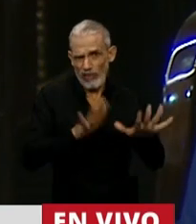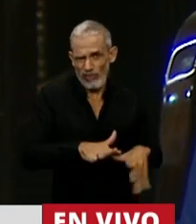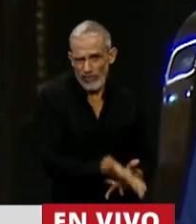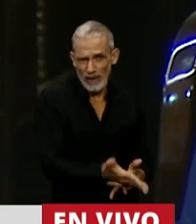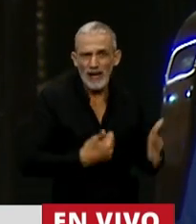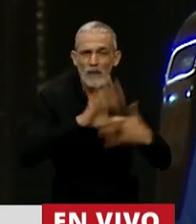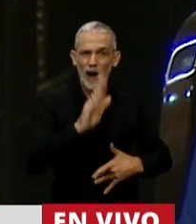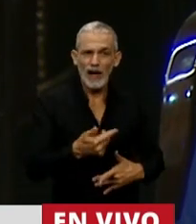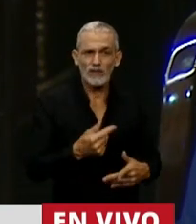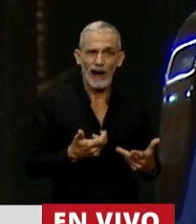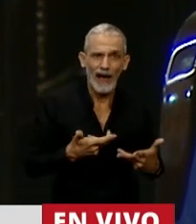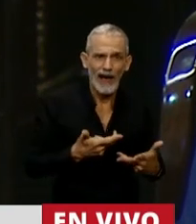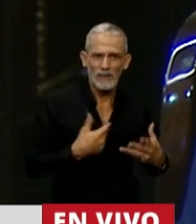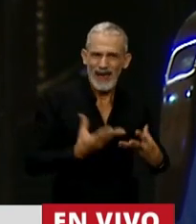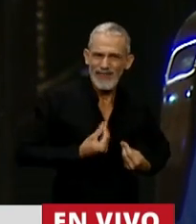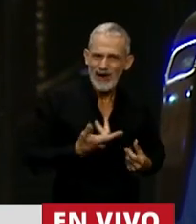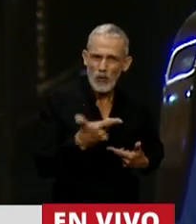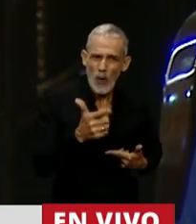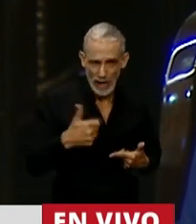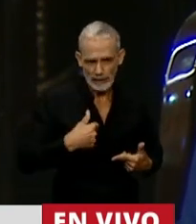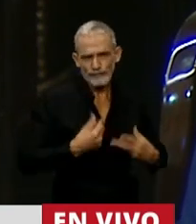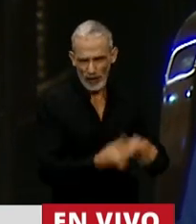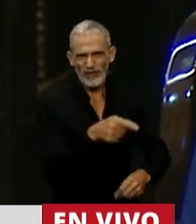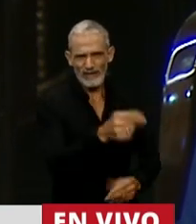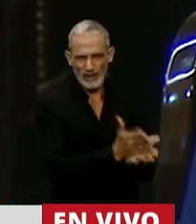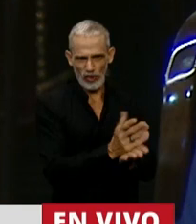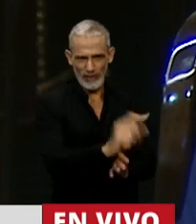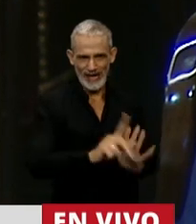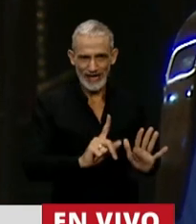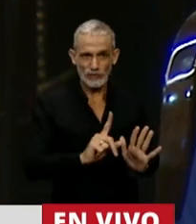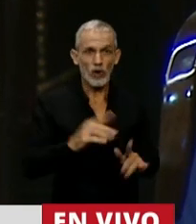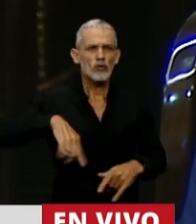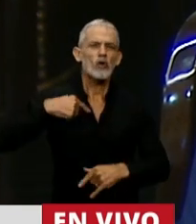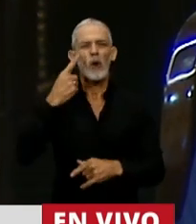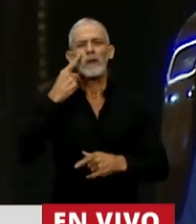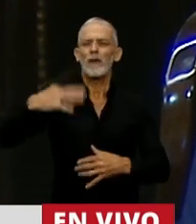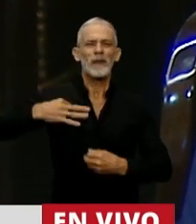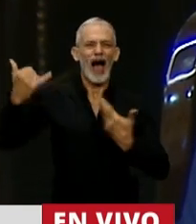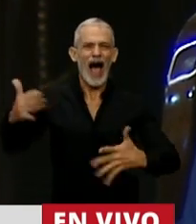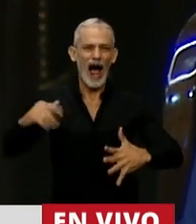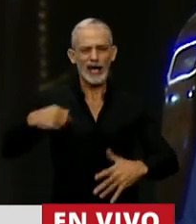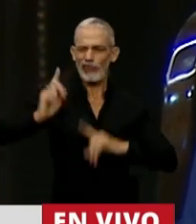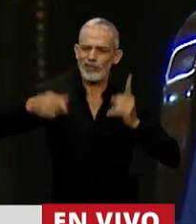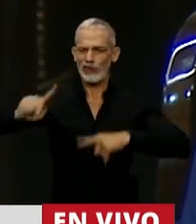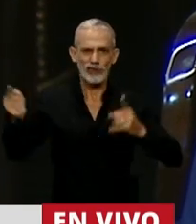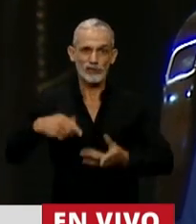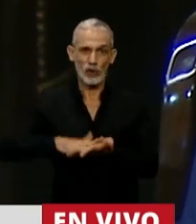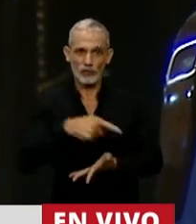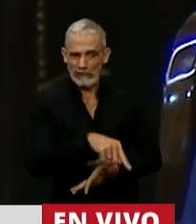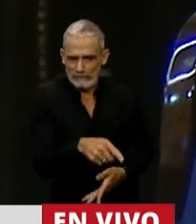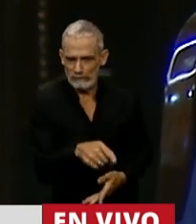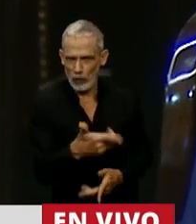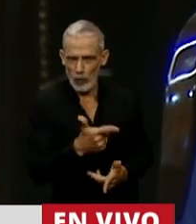de esos que no tienen voz y, por supuesto, ni voto. En ese sentido, los vivos tenemos poder para decidir sobre los que no